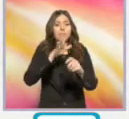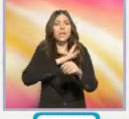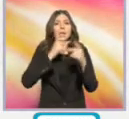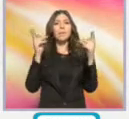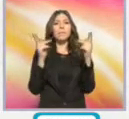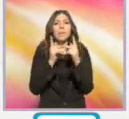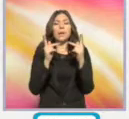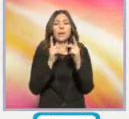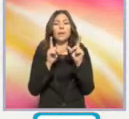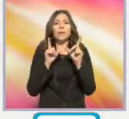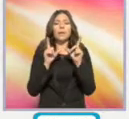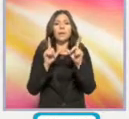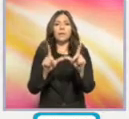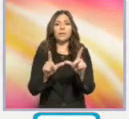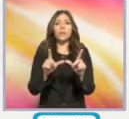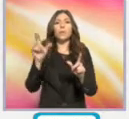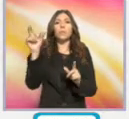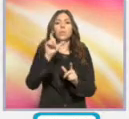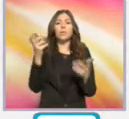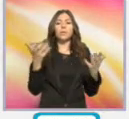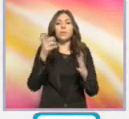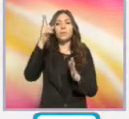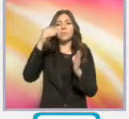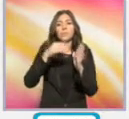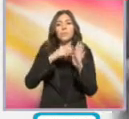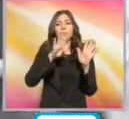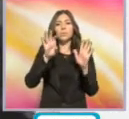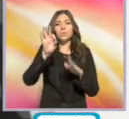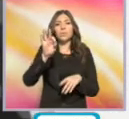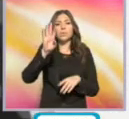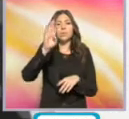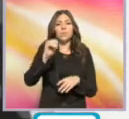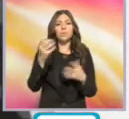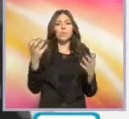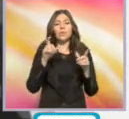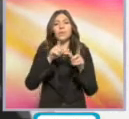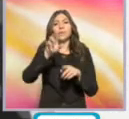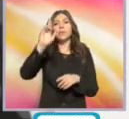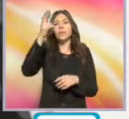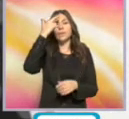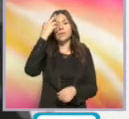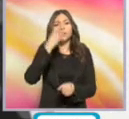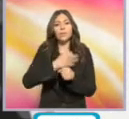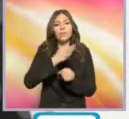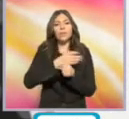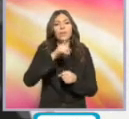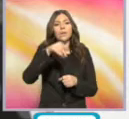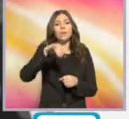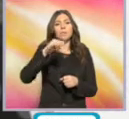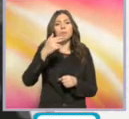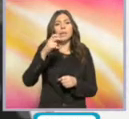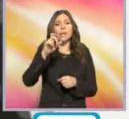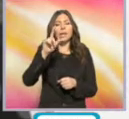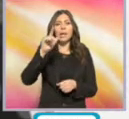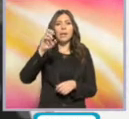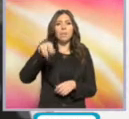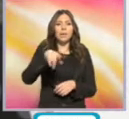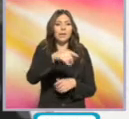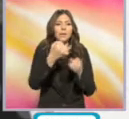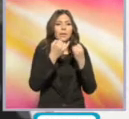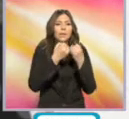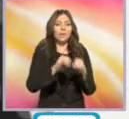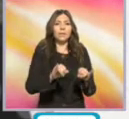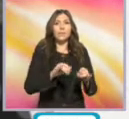placa que se le pone cuando se crea en 1949. Hay una anécdota muy chistosa que está Miguel Alemán inaugurándolo. Hay